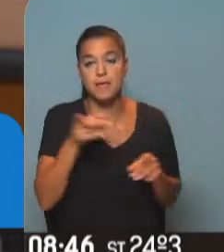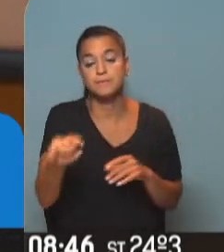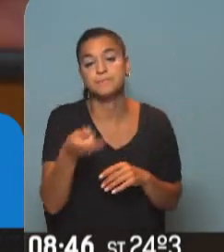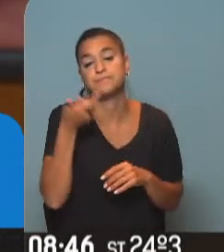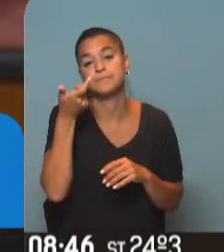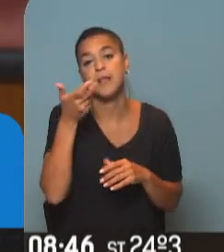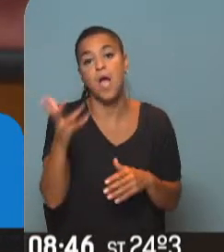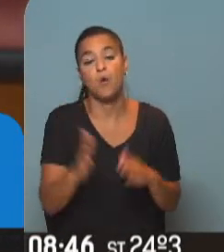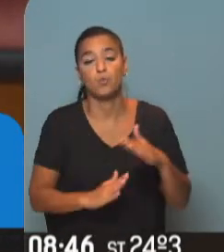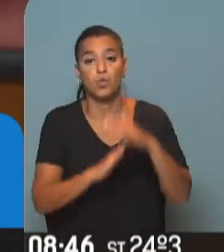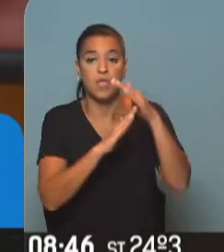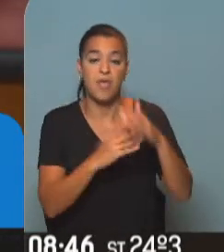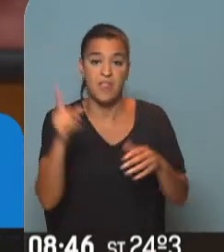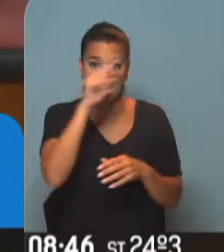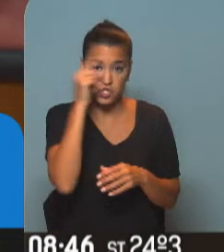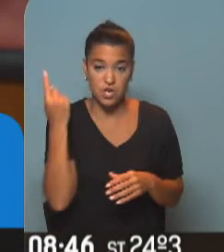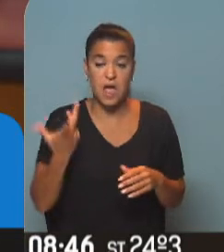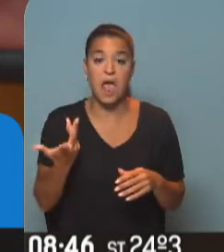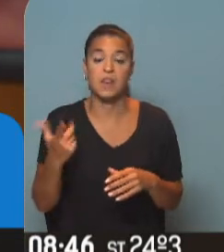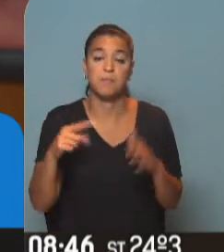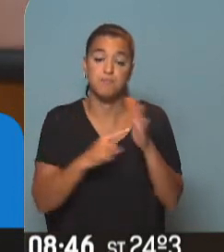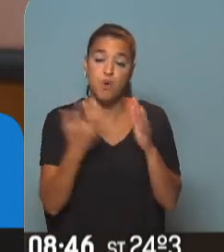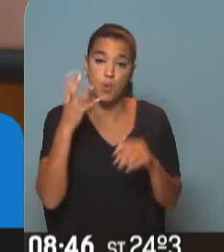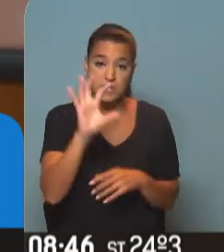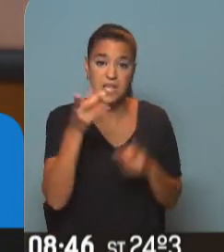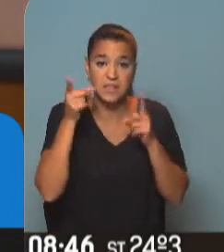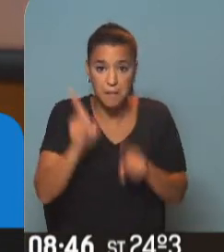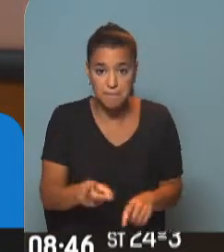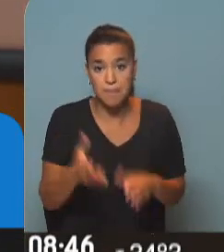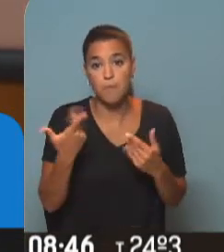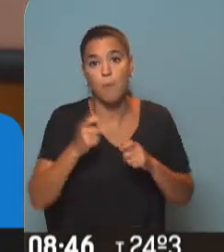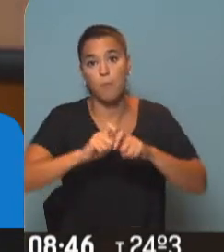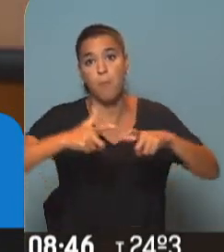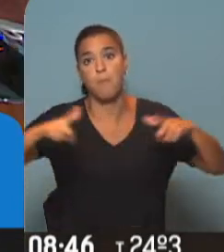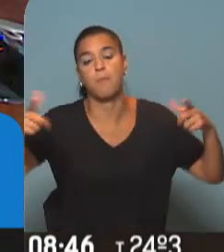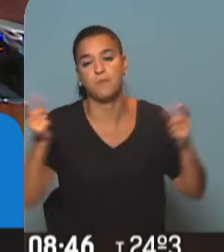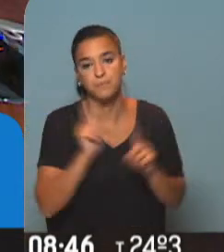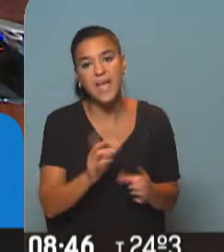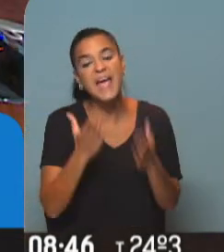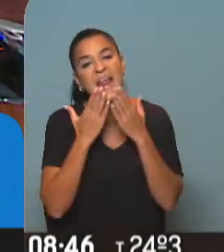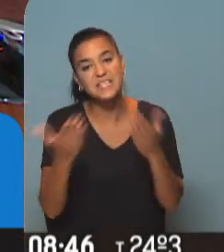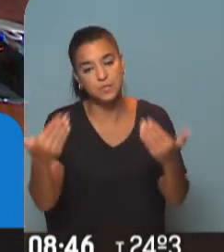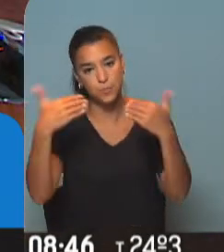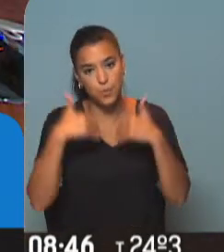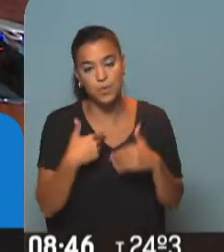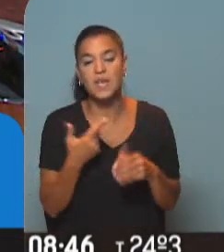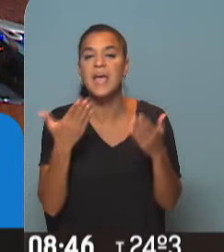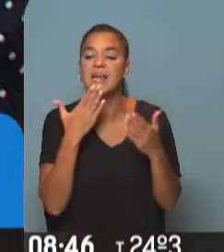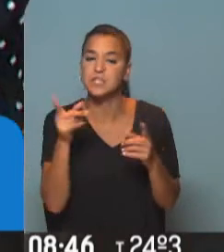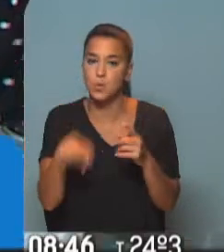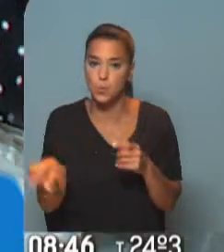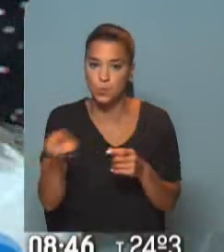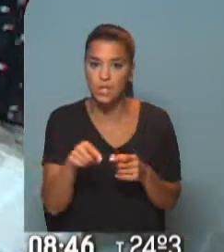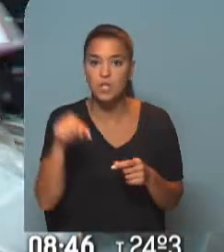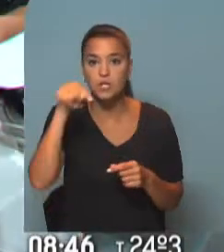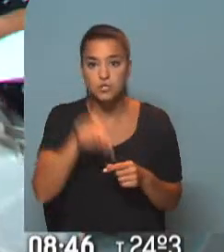tanto nacionales como provinciales deben ejecutar para evitar la propagación del brote muchas gracias por venir doctores de contrario gracias y